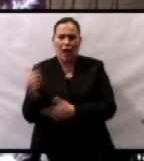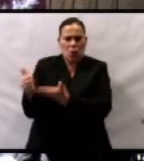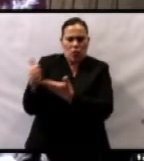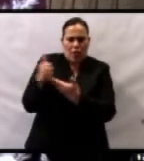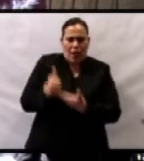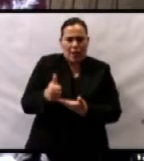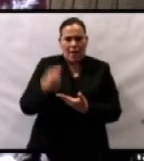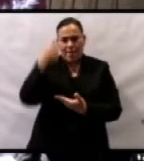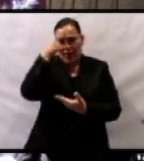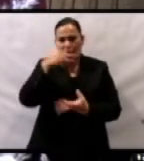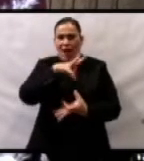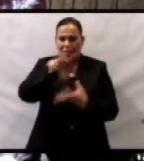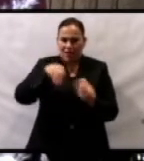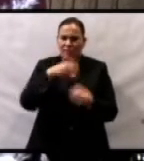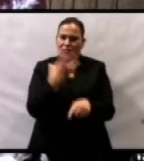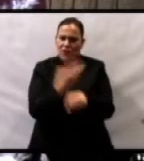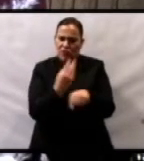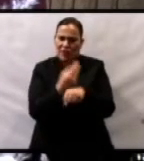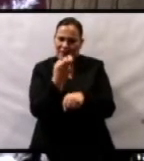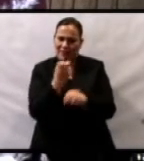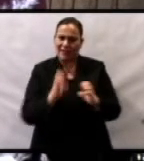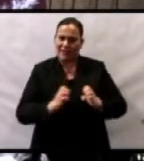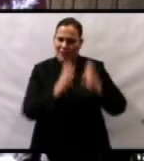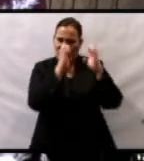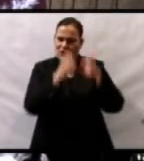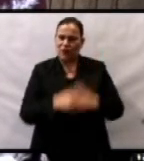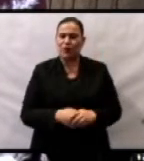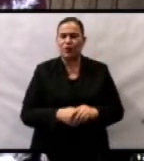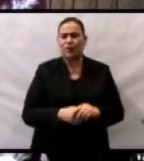para restaurar ese edificio.